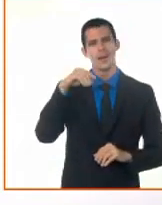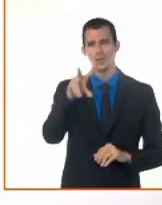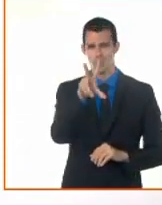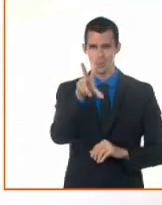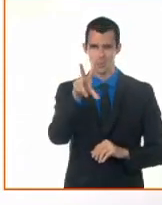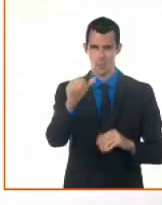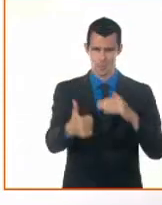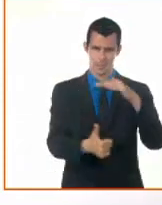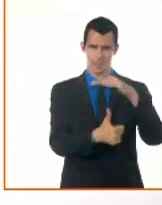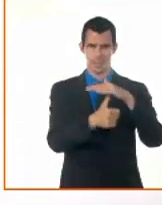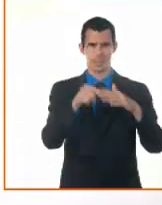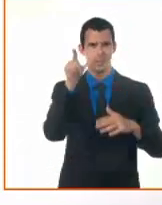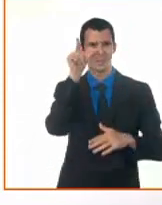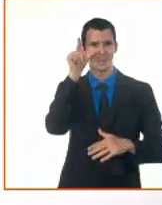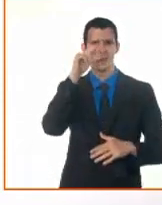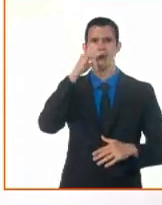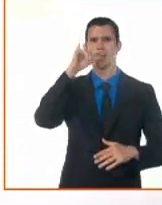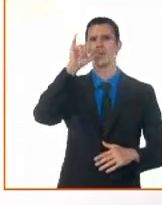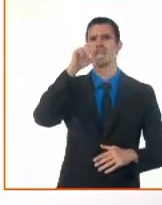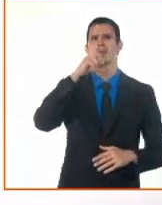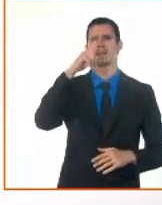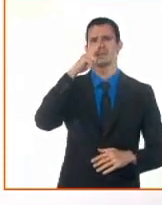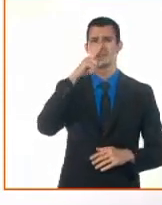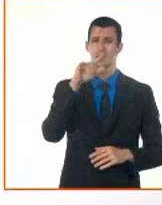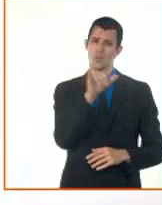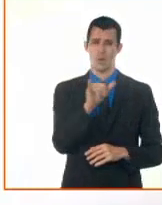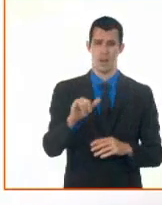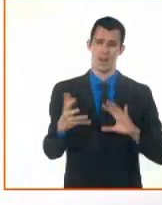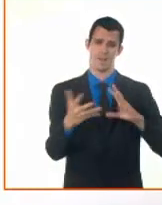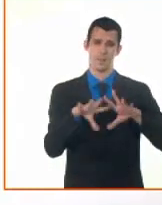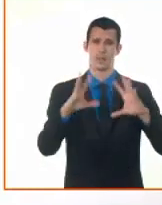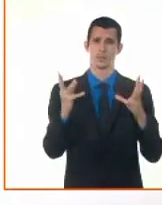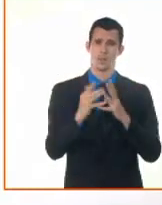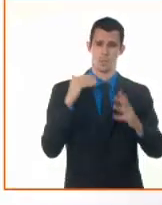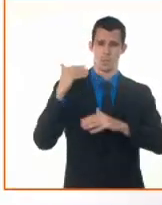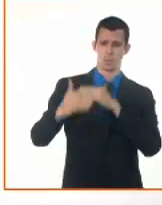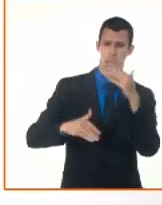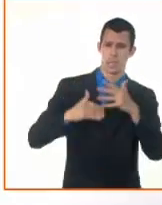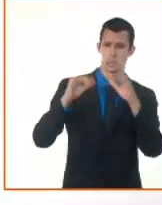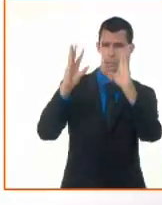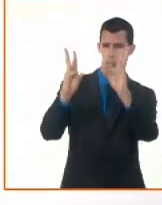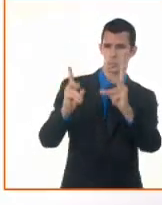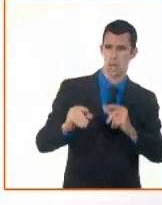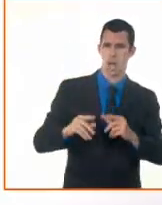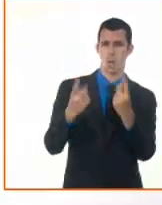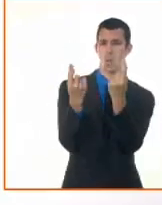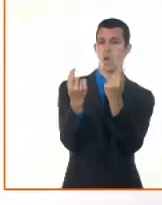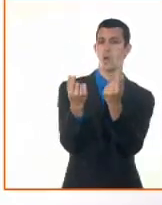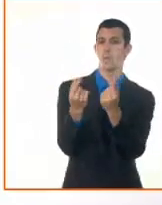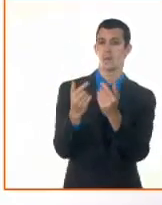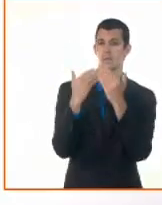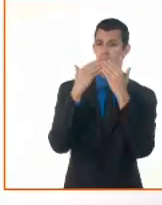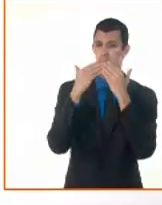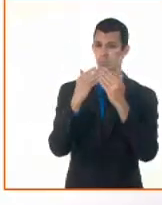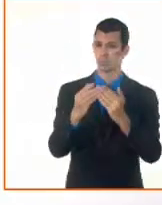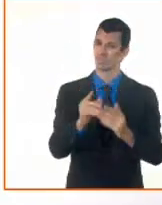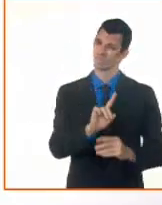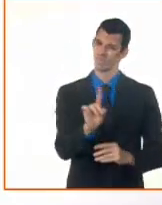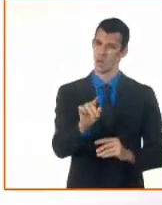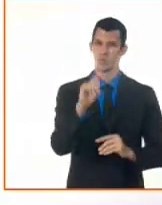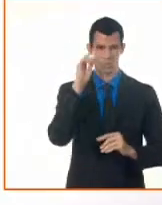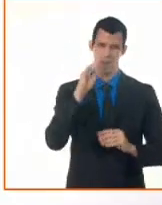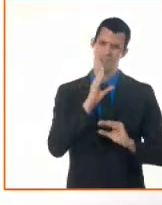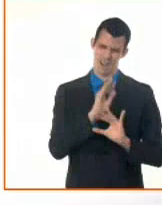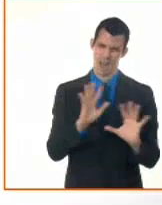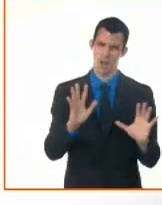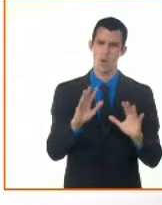pintan bien Estamos hablando de Estados Unidos el país más rico del mundo la economía más poderosa del planeta que tiene unos niveles de vida muy altos y